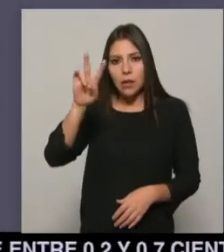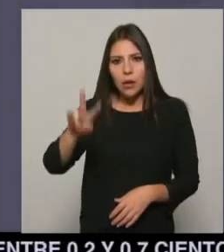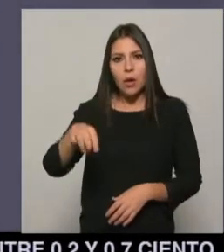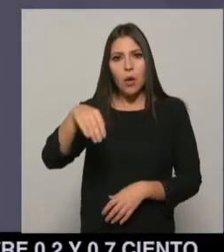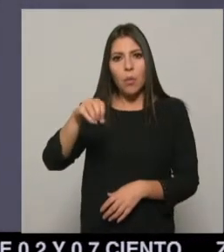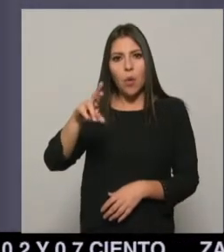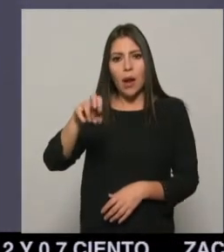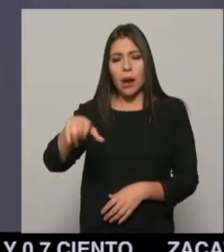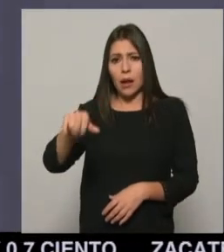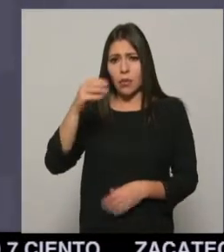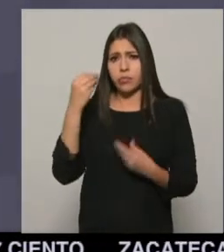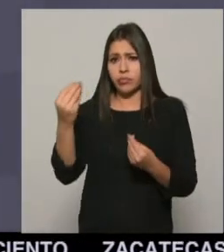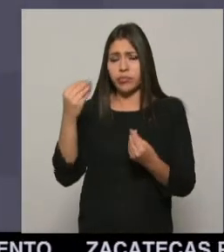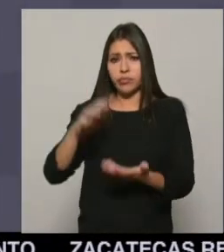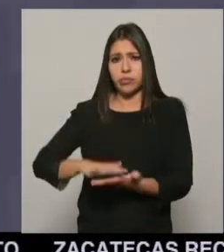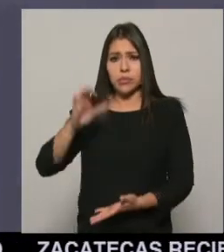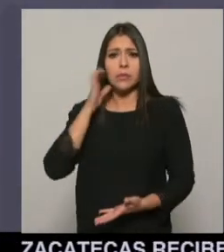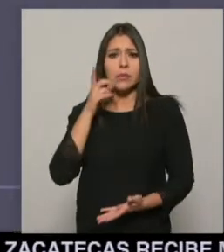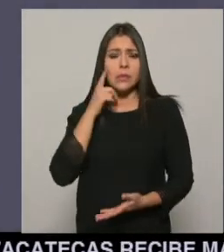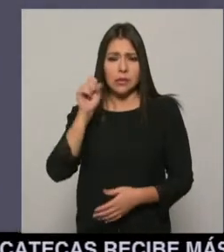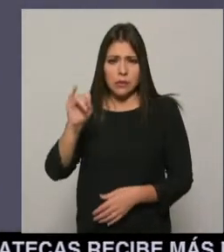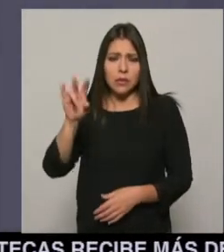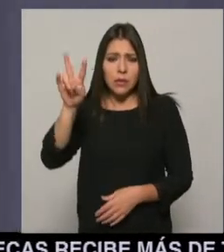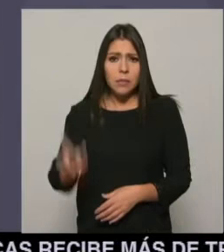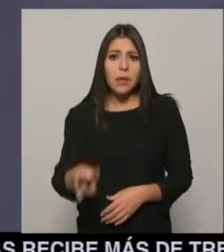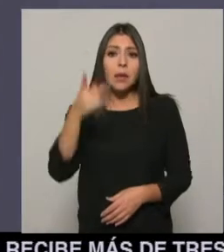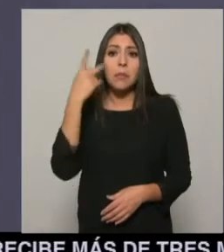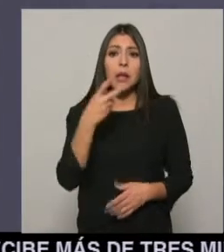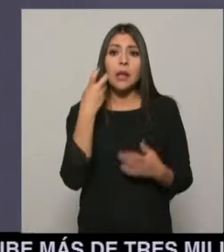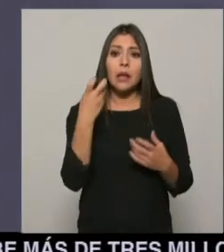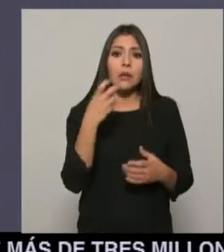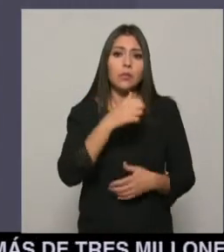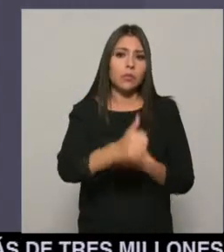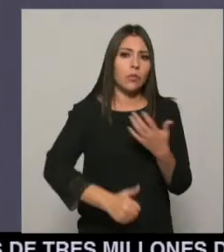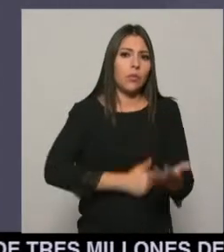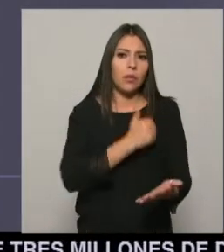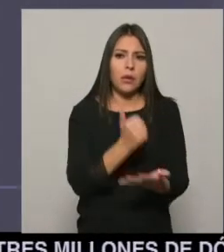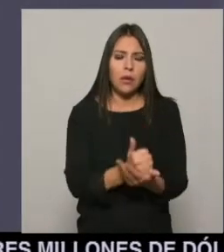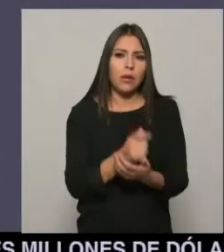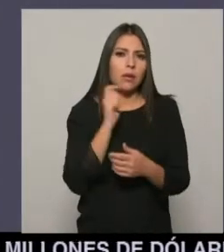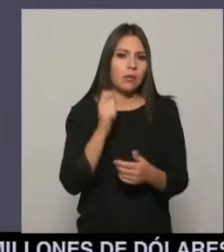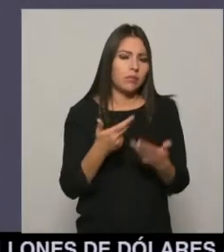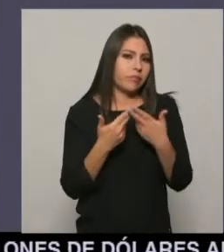y en el Congreso. No es nada más una visión. Es una ciudad plural, es una ciudad